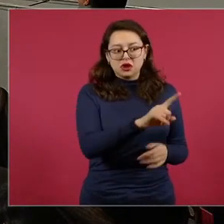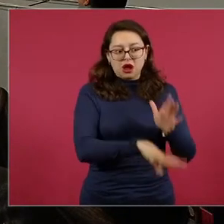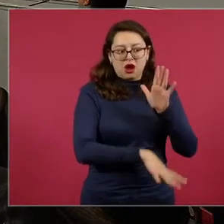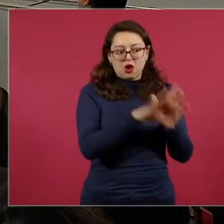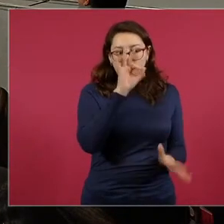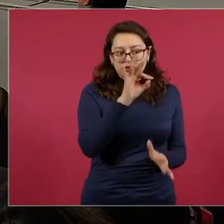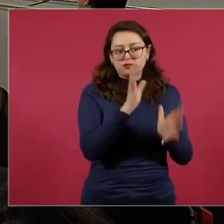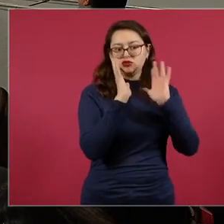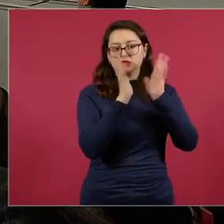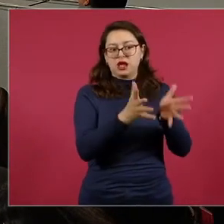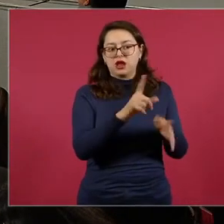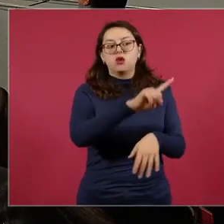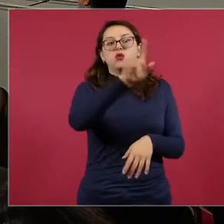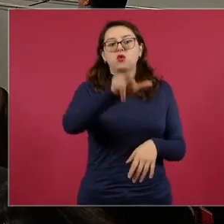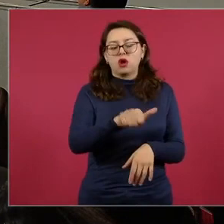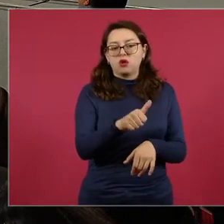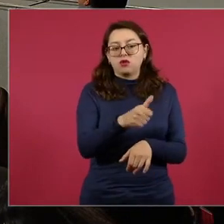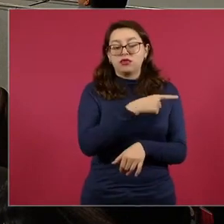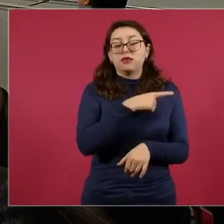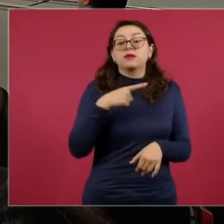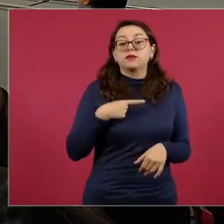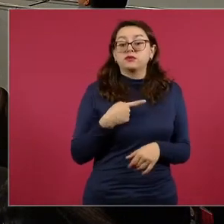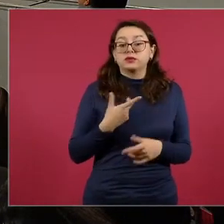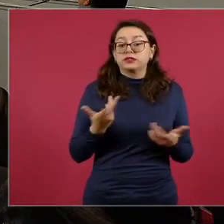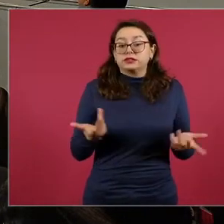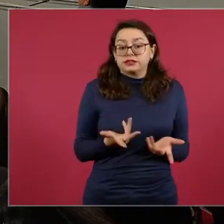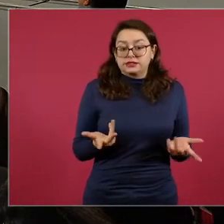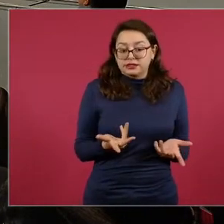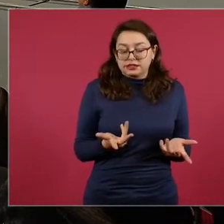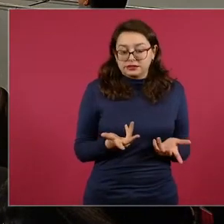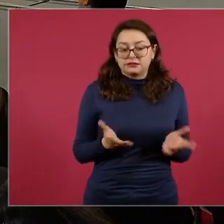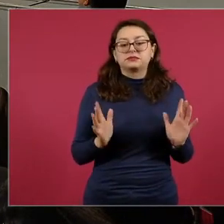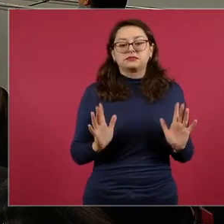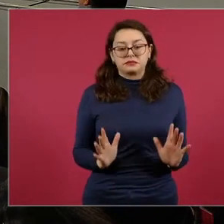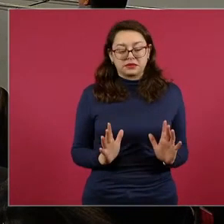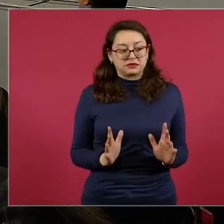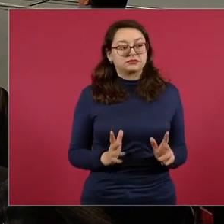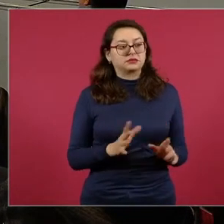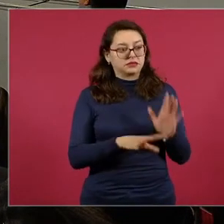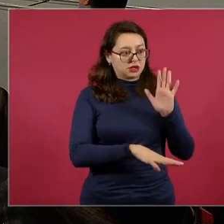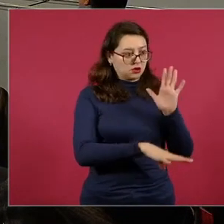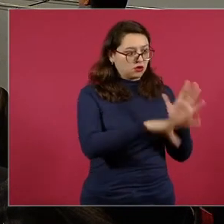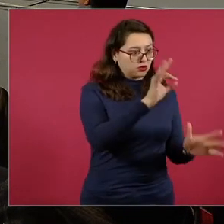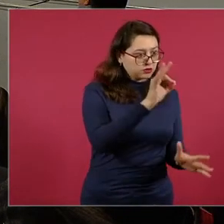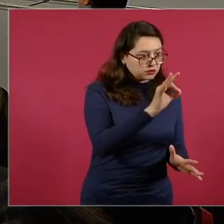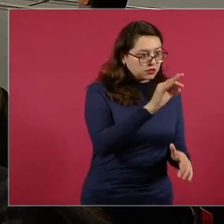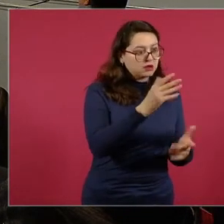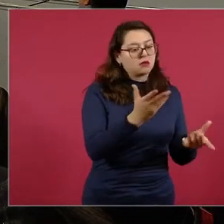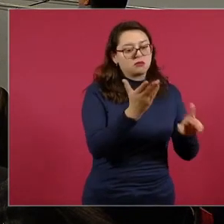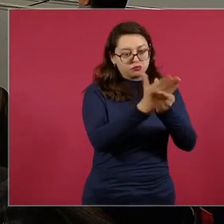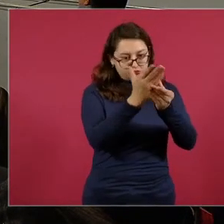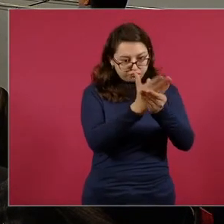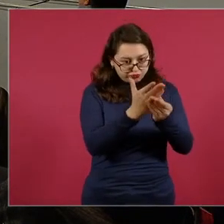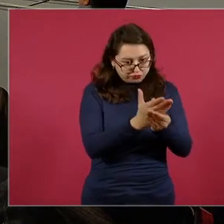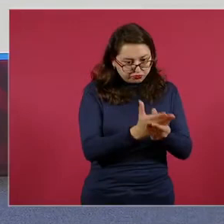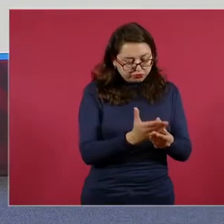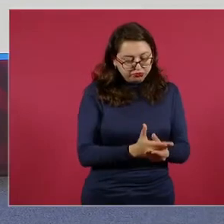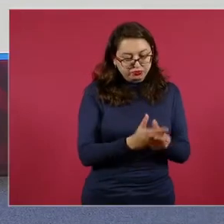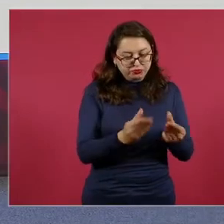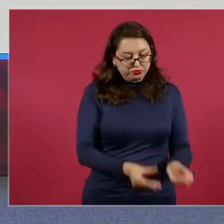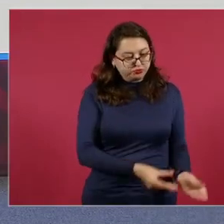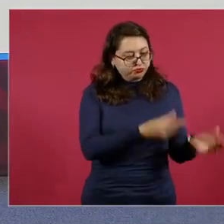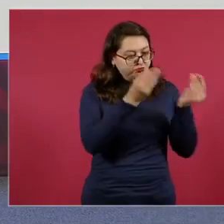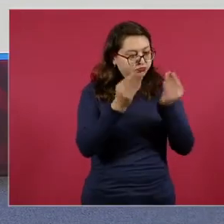continuar haciendo? Es la formalización de la localización, es integrar la documentación a los expedientes